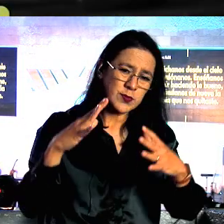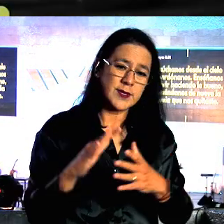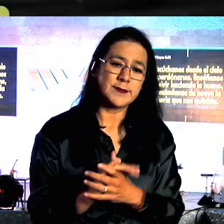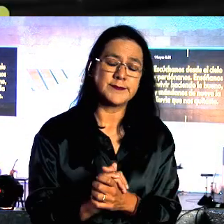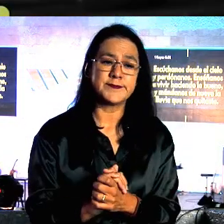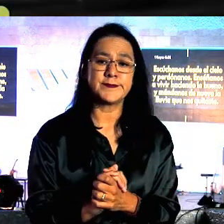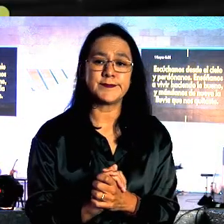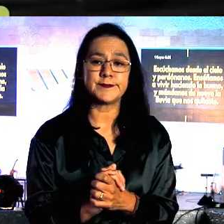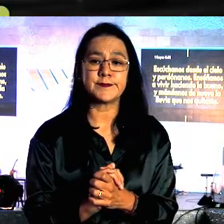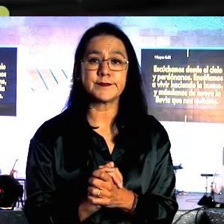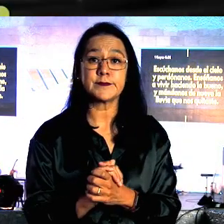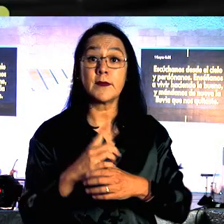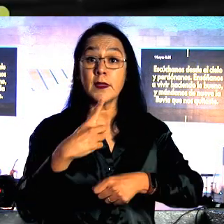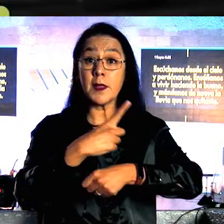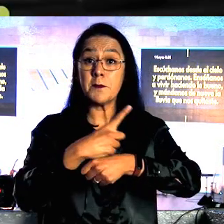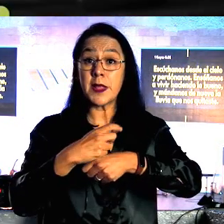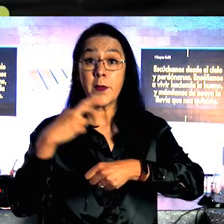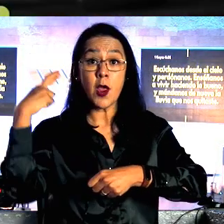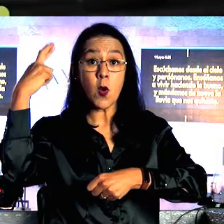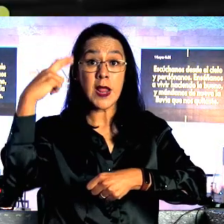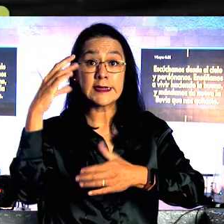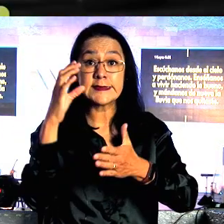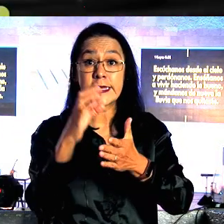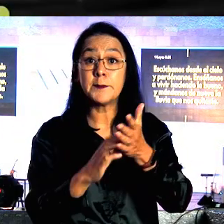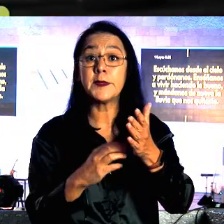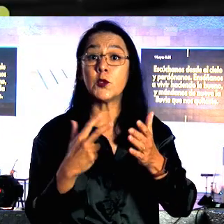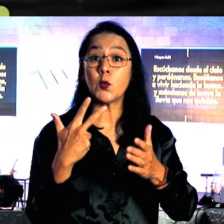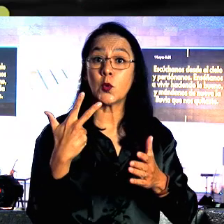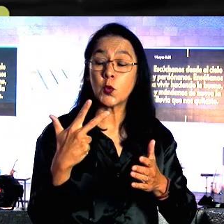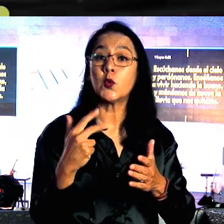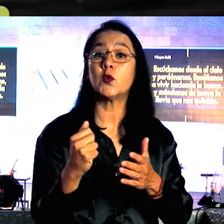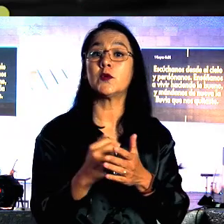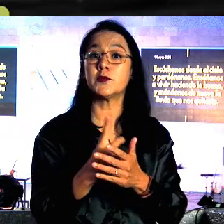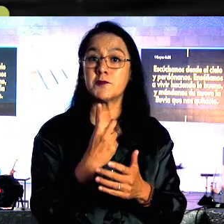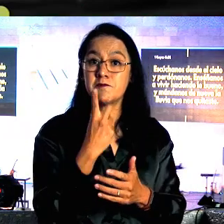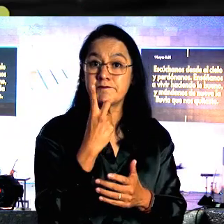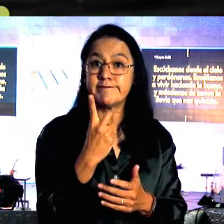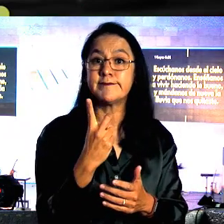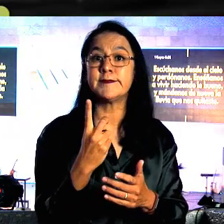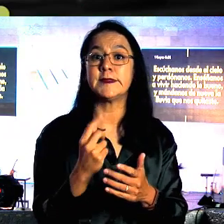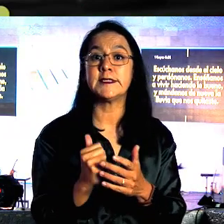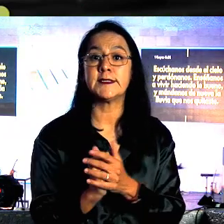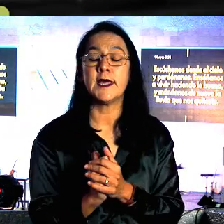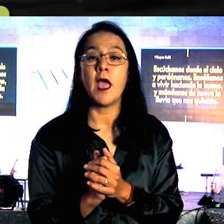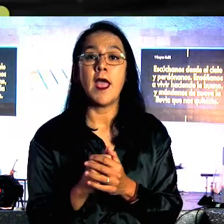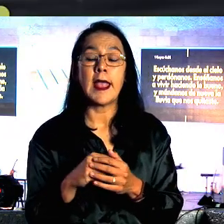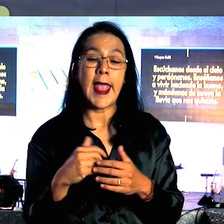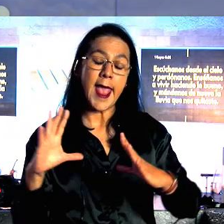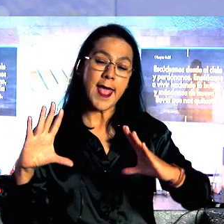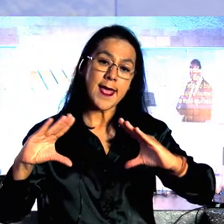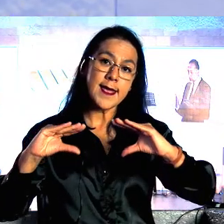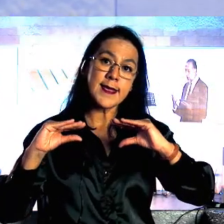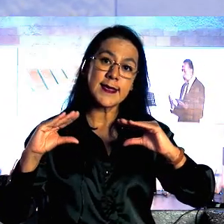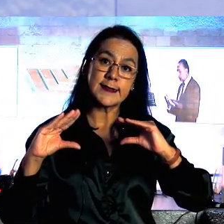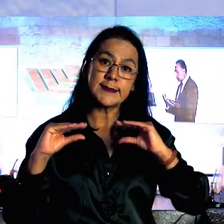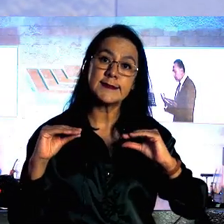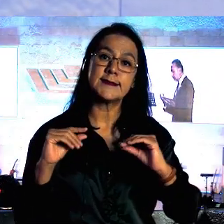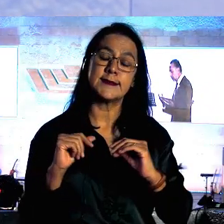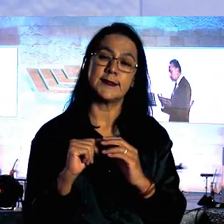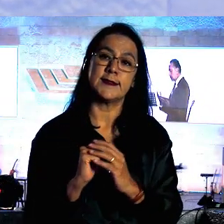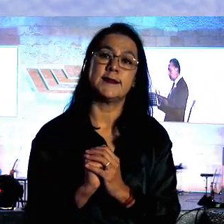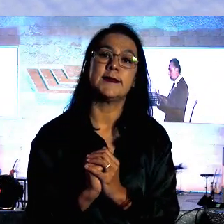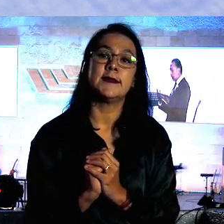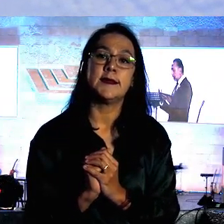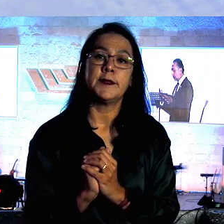el primer libro de Reyes, capítulo 8. Este capítulo 8 es extraordinario porque nos enseña justamente algo que